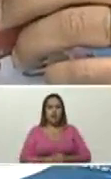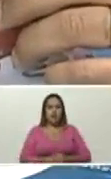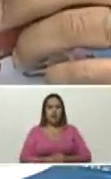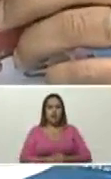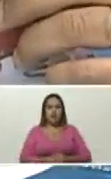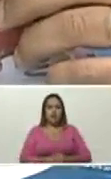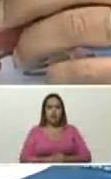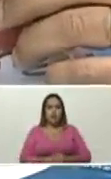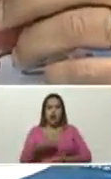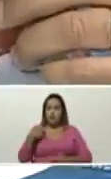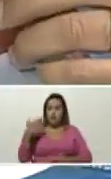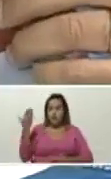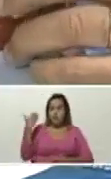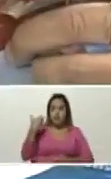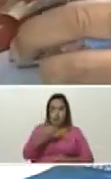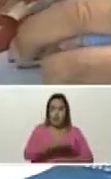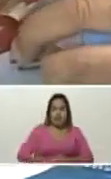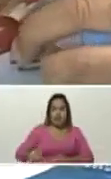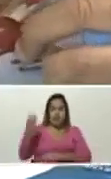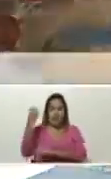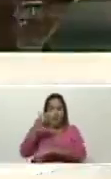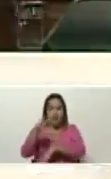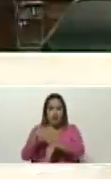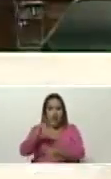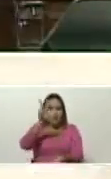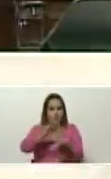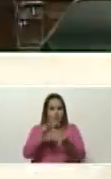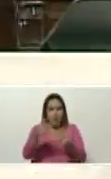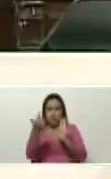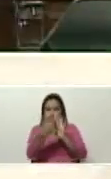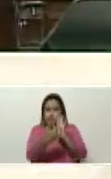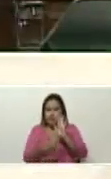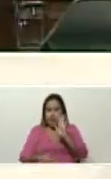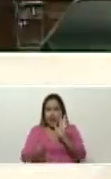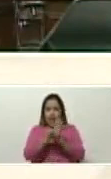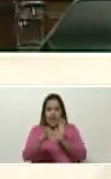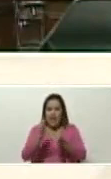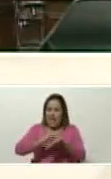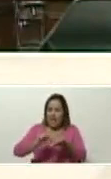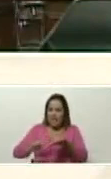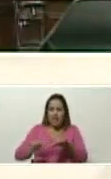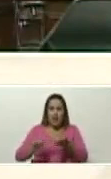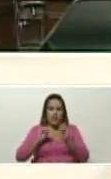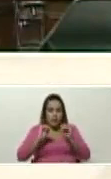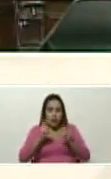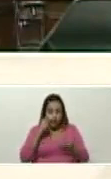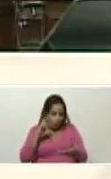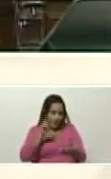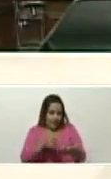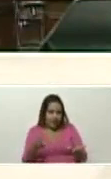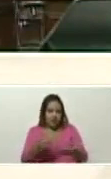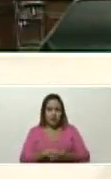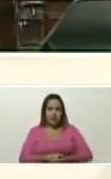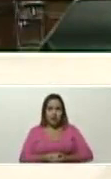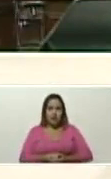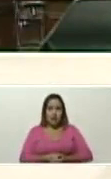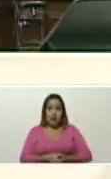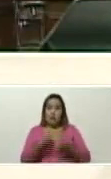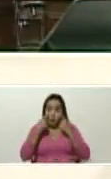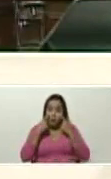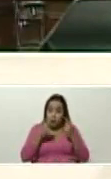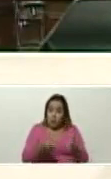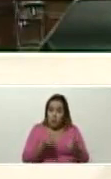Era yo presidente de la Asamblea Nacional, recuerdo cuando aprobamos esas leyes escritas de puño y letra. Yo lo vi, mis ojos lo vieron, estos ojos lo vieron.